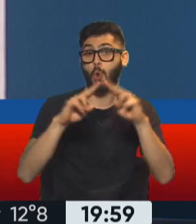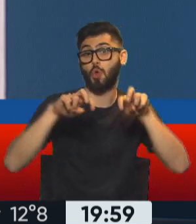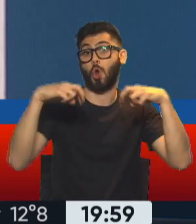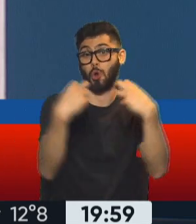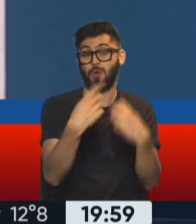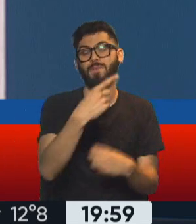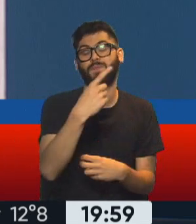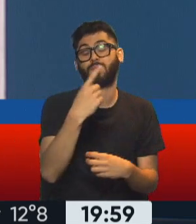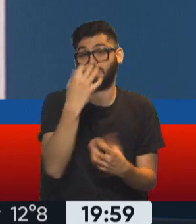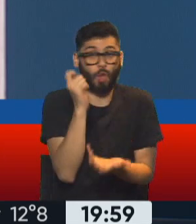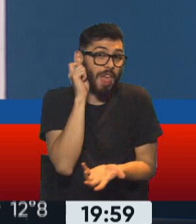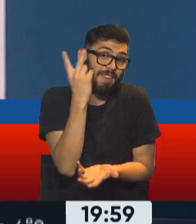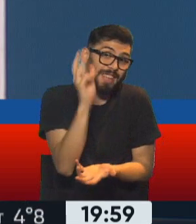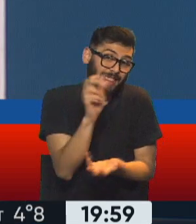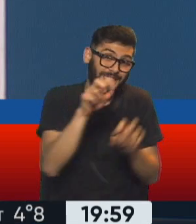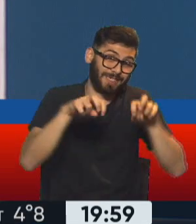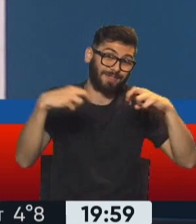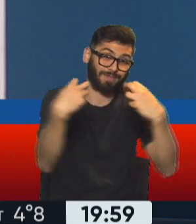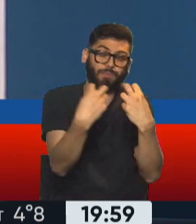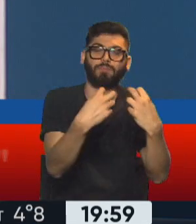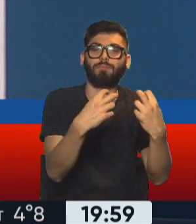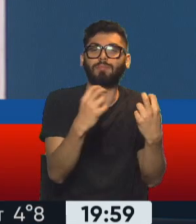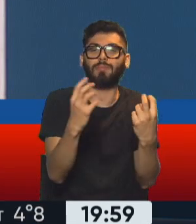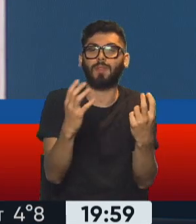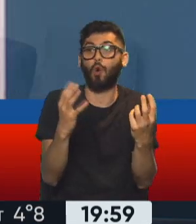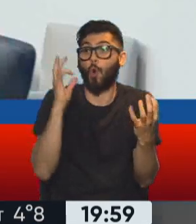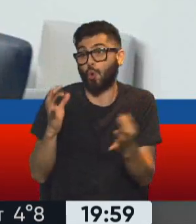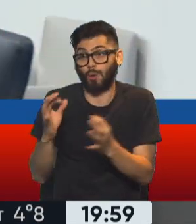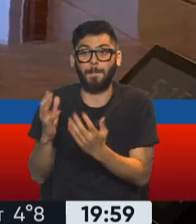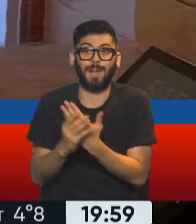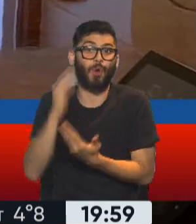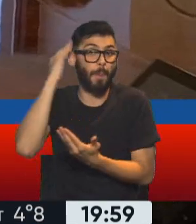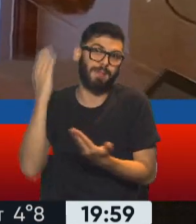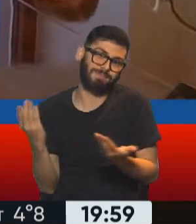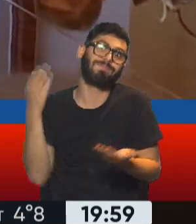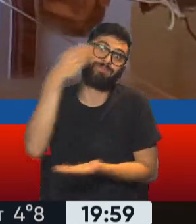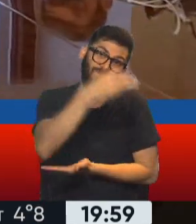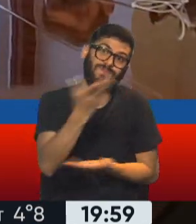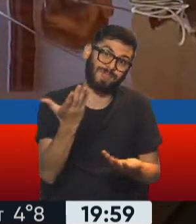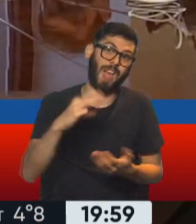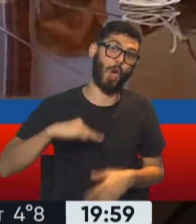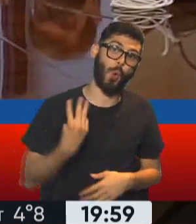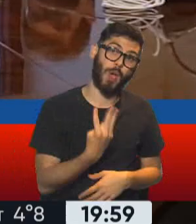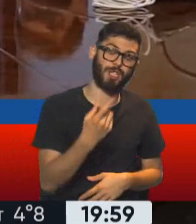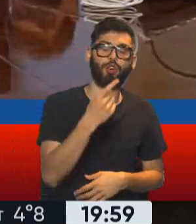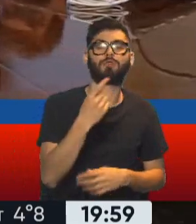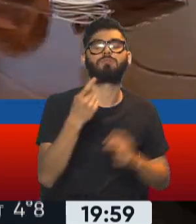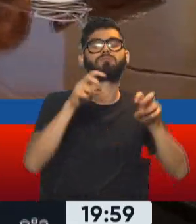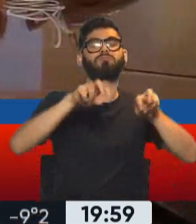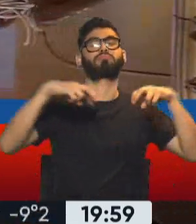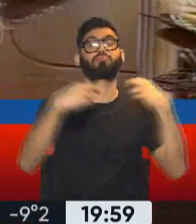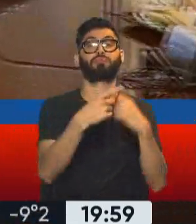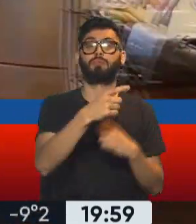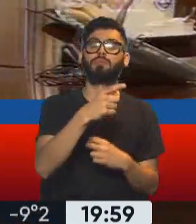realizando justamente del G20, que va en línea con el viaje que está realizando el ministro de Economía, Martín Guzmán, allí en Washington. Un